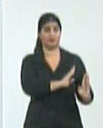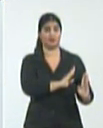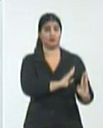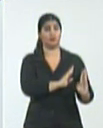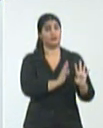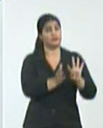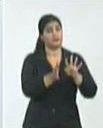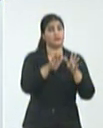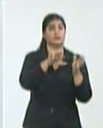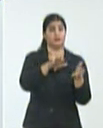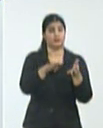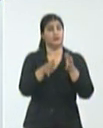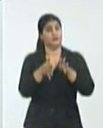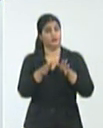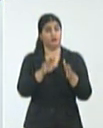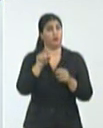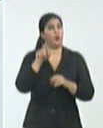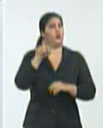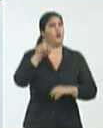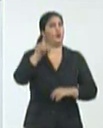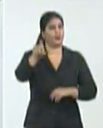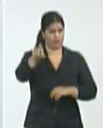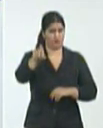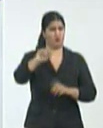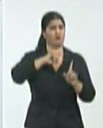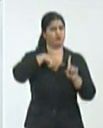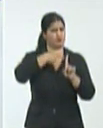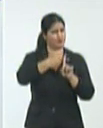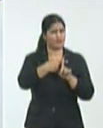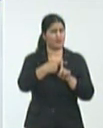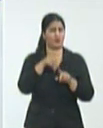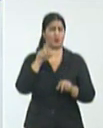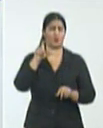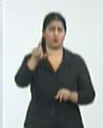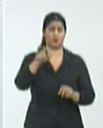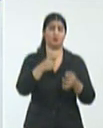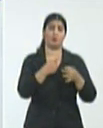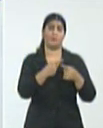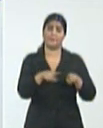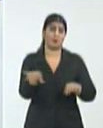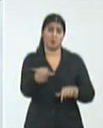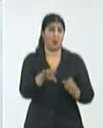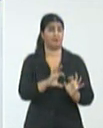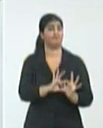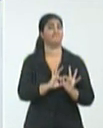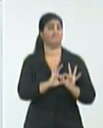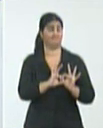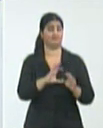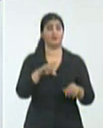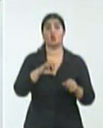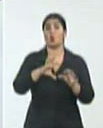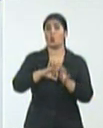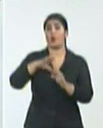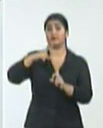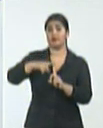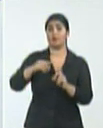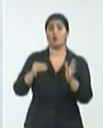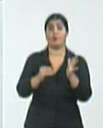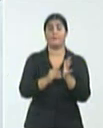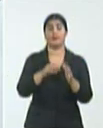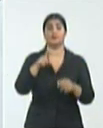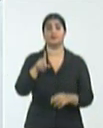pero muy complejo igual. Ahí tiene la cifra. Guantánamo, 1.181 casos